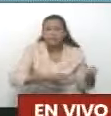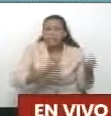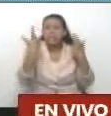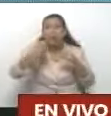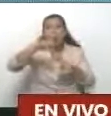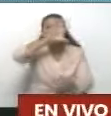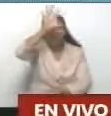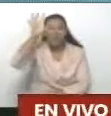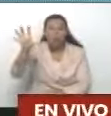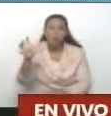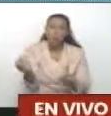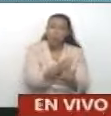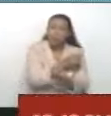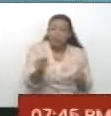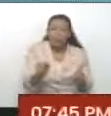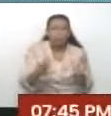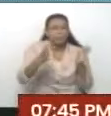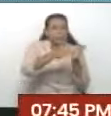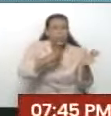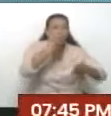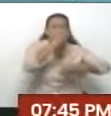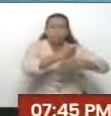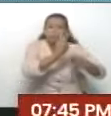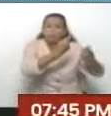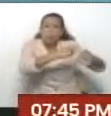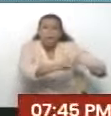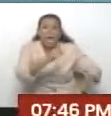por la tortura de las sanciones y el bloqueo.